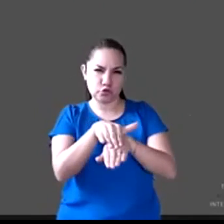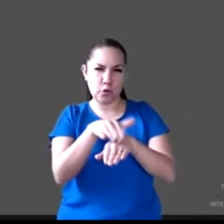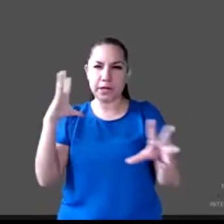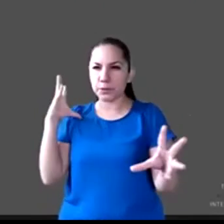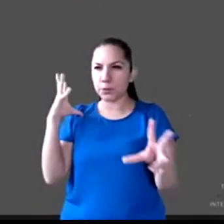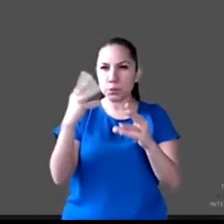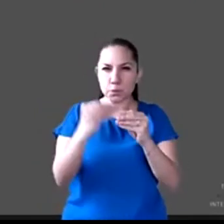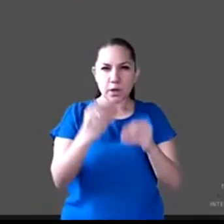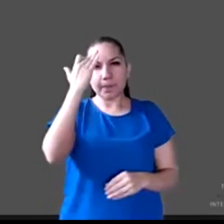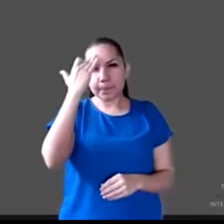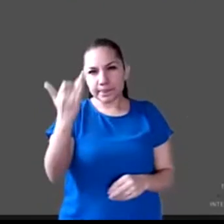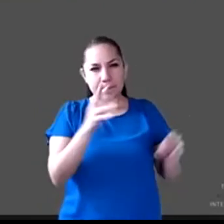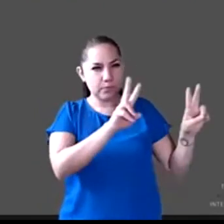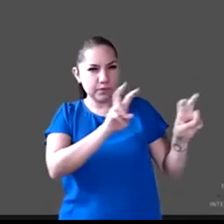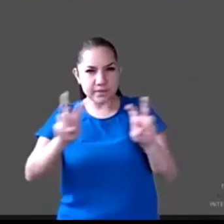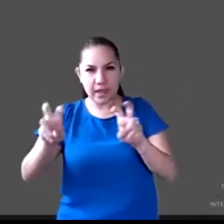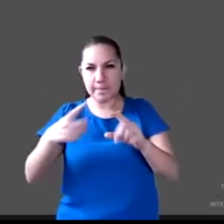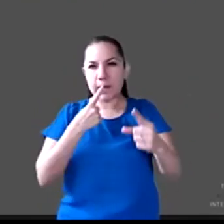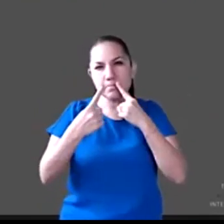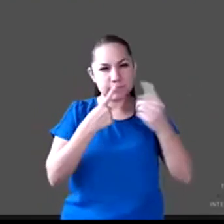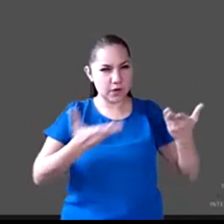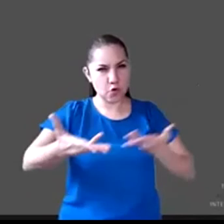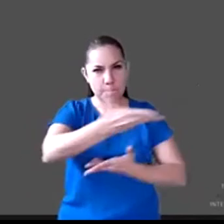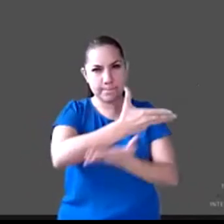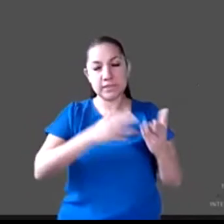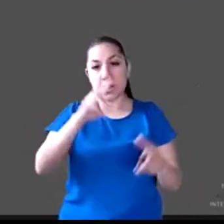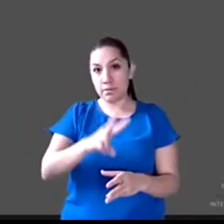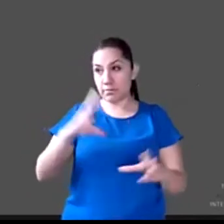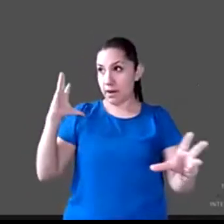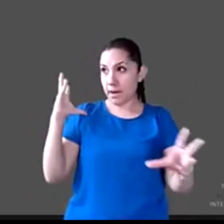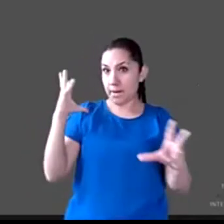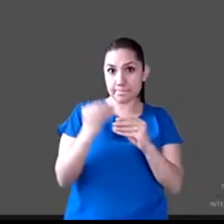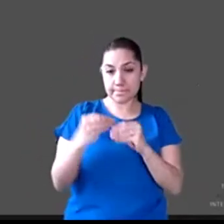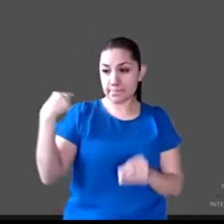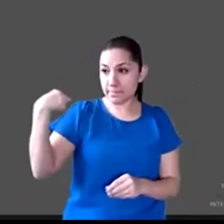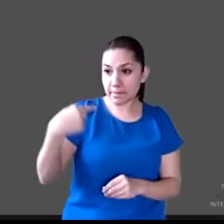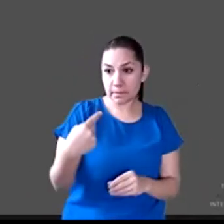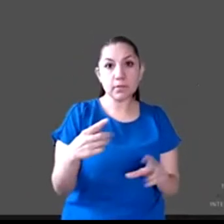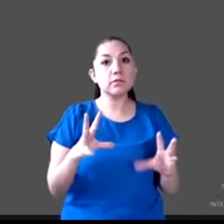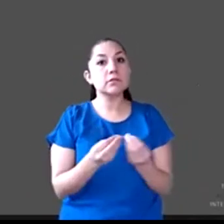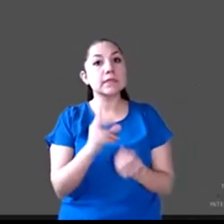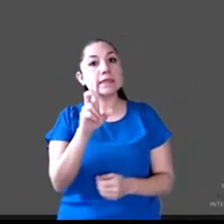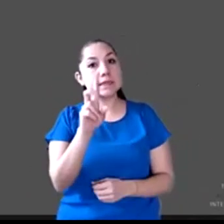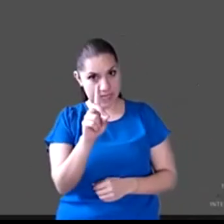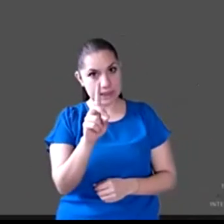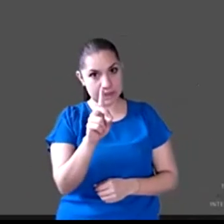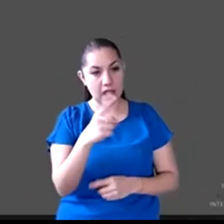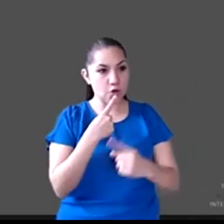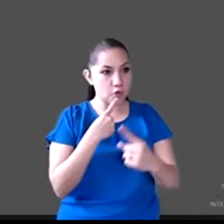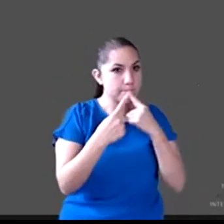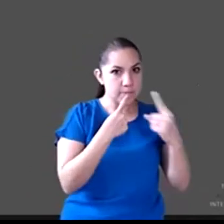los conversatorios anteriores, en los 30 que hemos tenido desde el fin del mes de marzo. Y vamos a